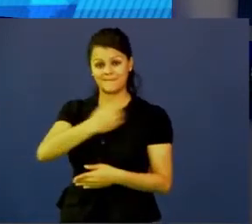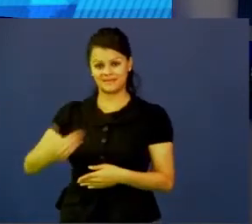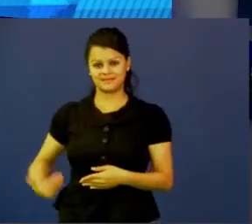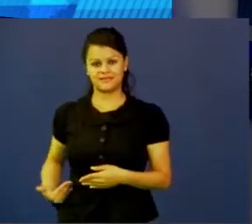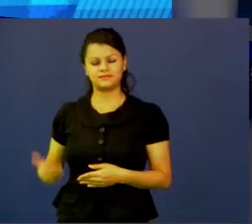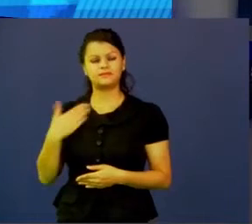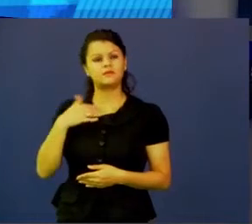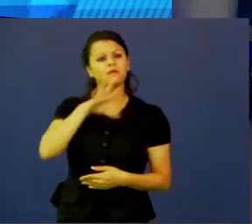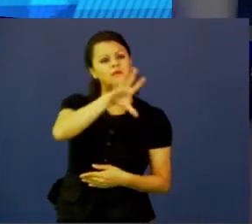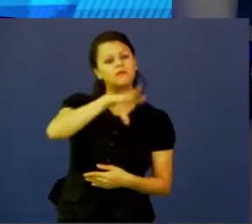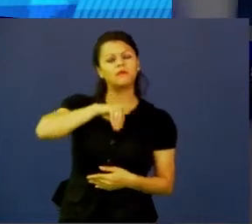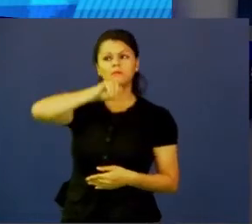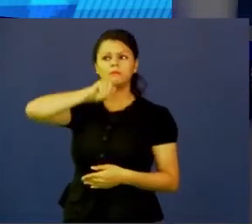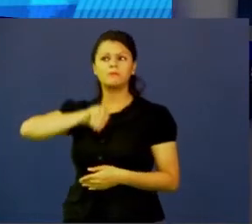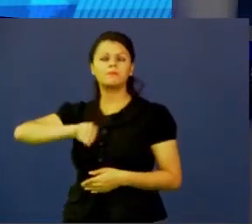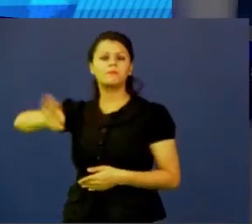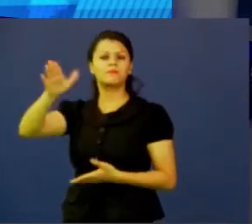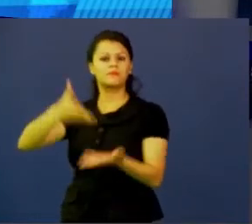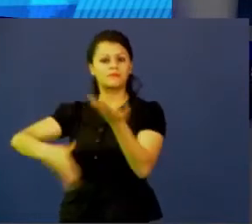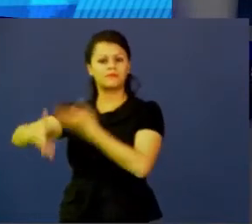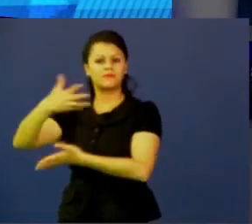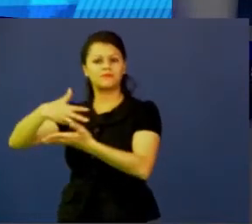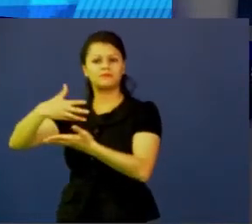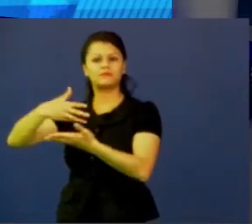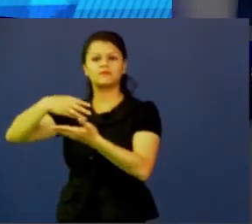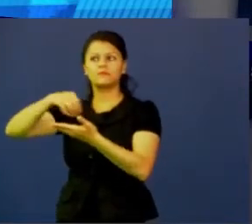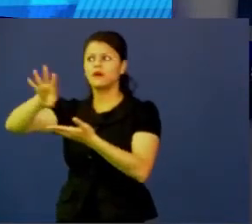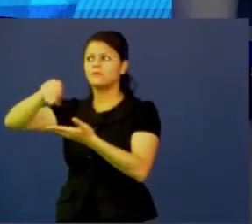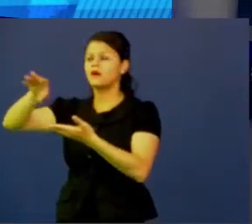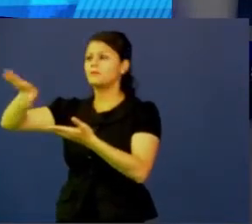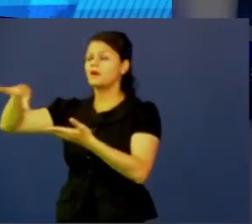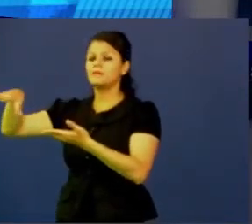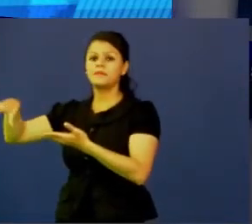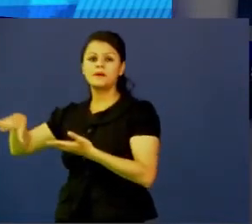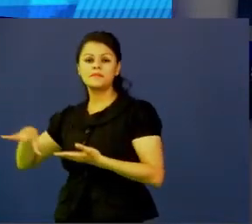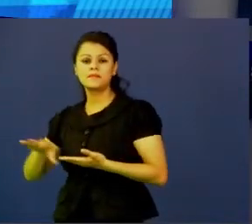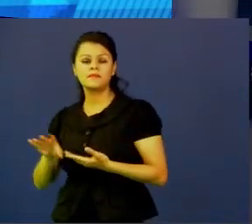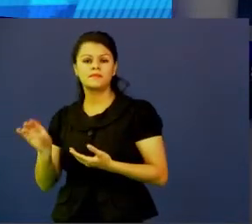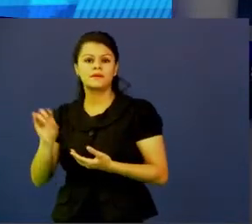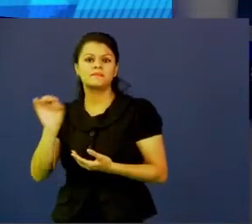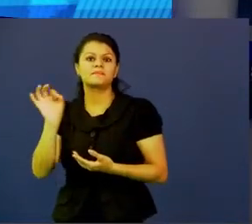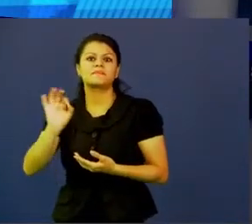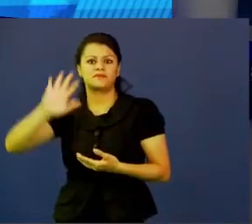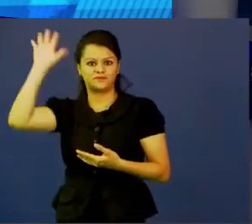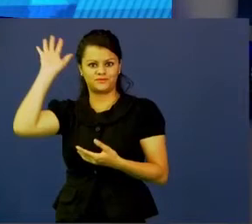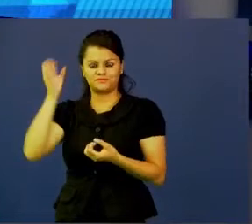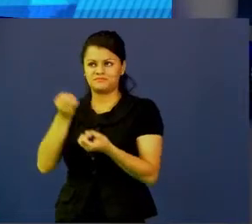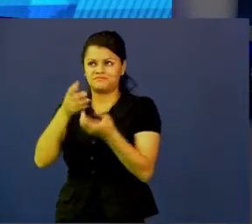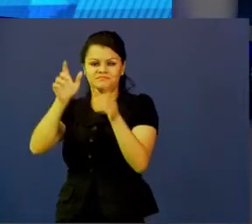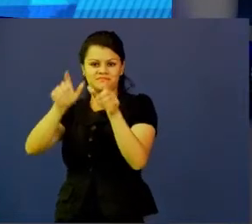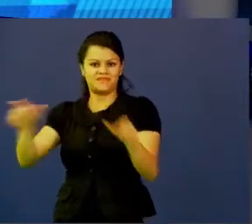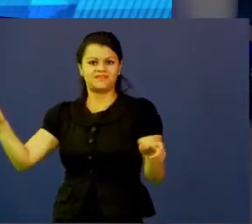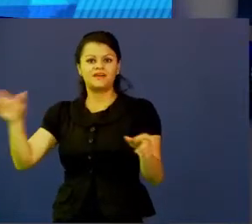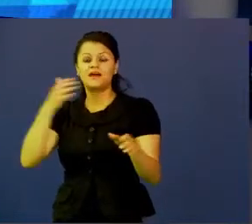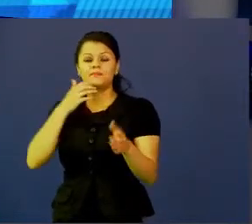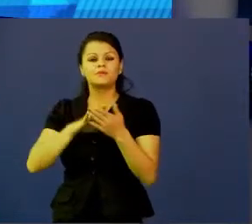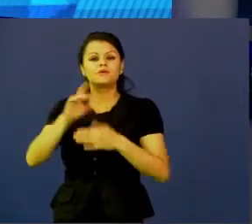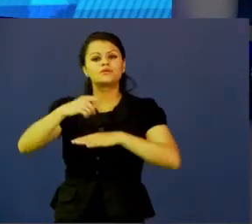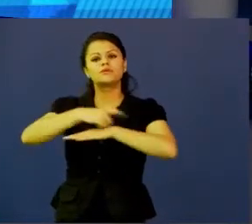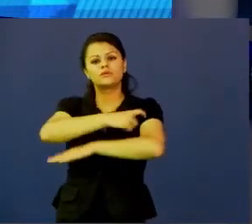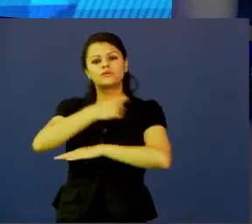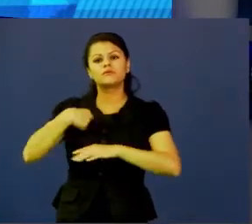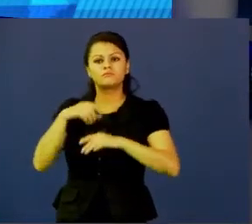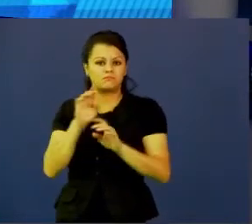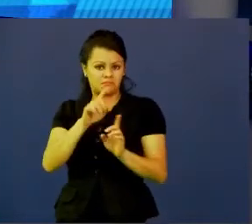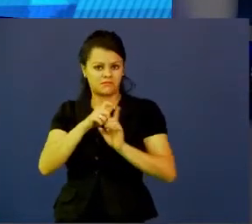compartió y entonces el video se viralizó, llegó a muchísimas personas y si hoy uno da una búsqueda por Google encuentra que hay más de